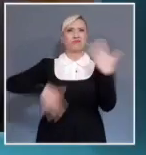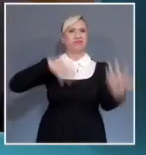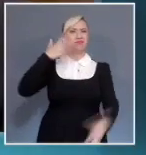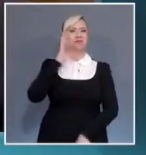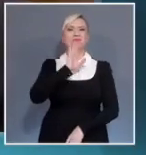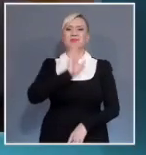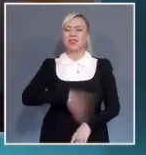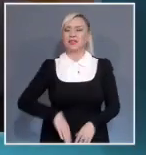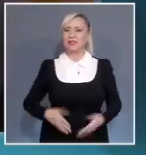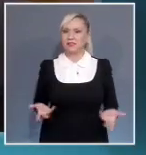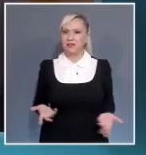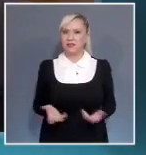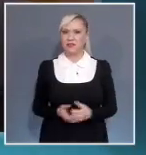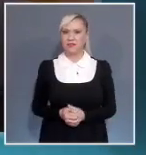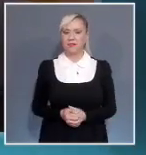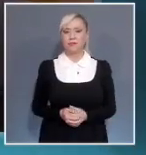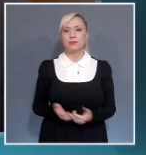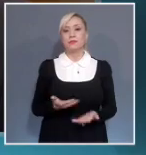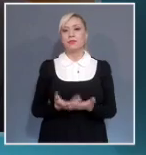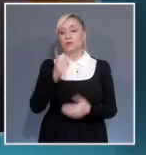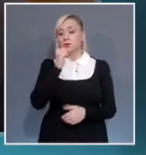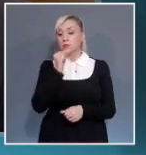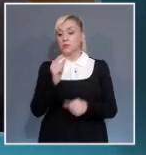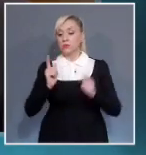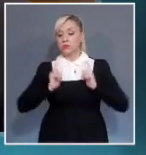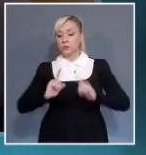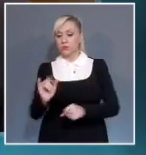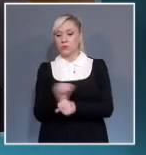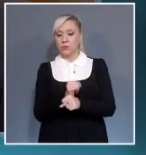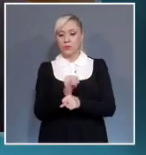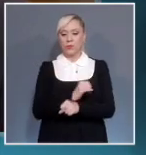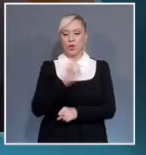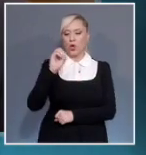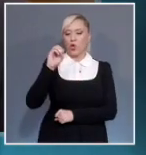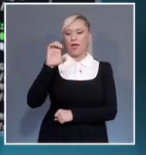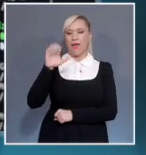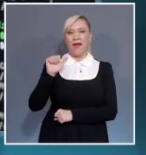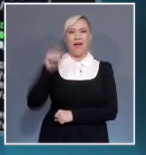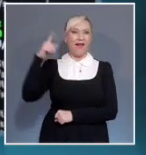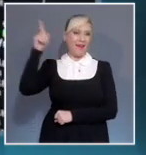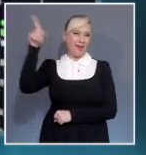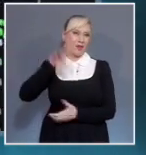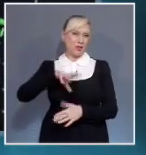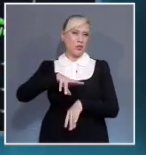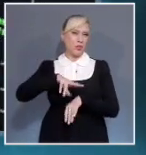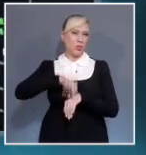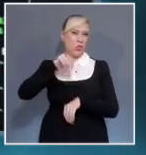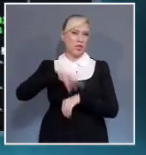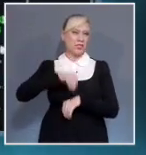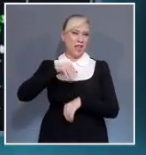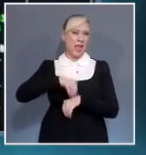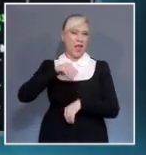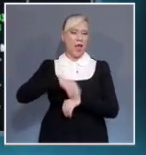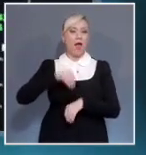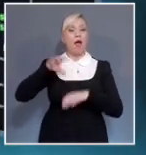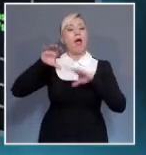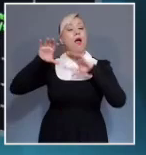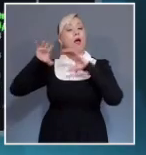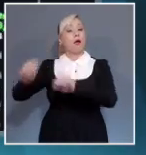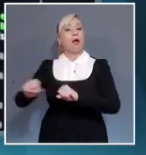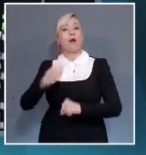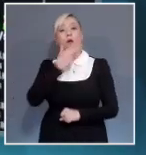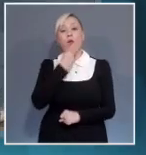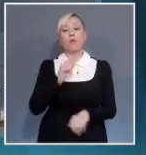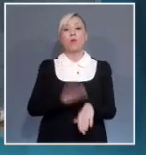El fiscal principal de la Unidad de Seguridad Nacional en Suecia, Lars Hedvall, informó la detención de un hombre por compartir información militar